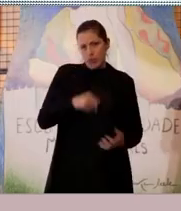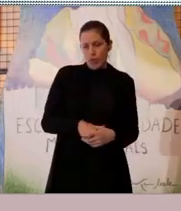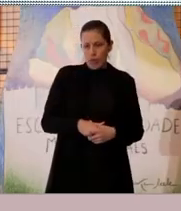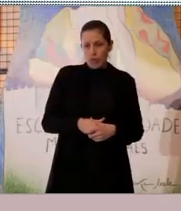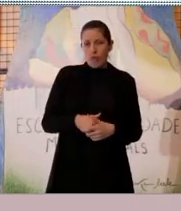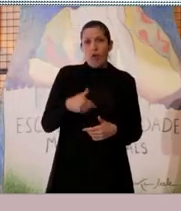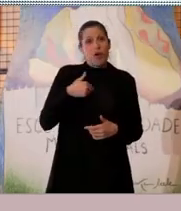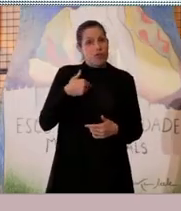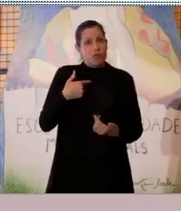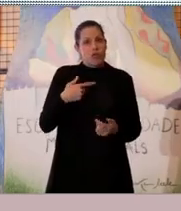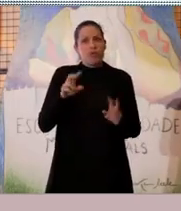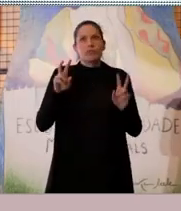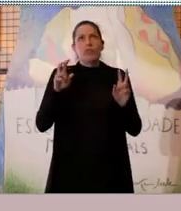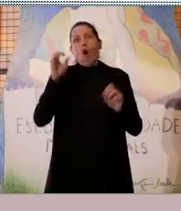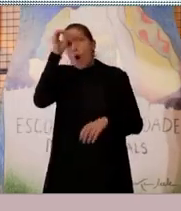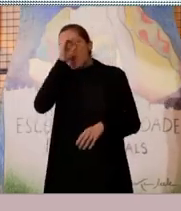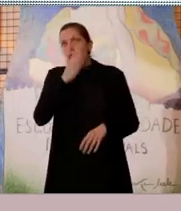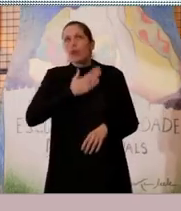de la prostitución